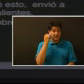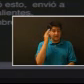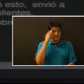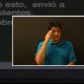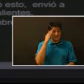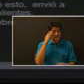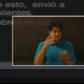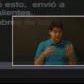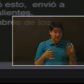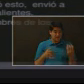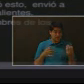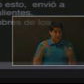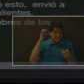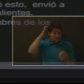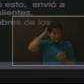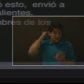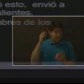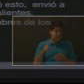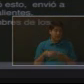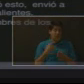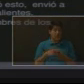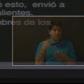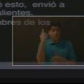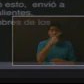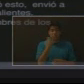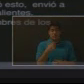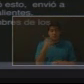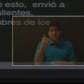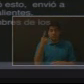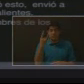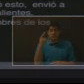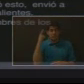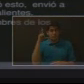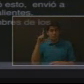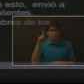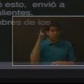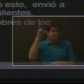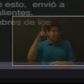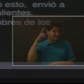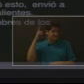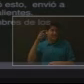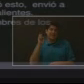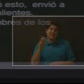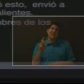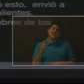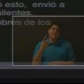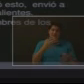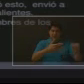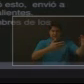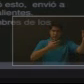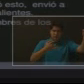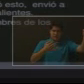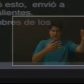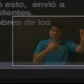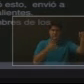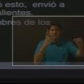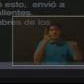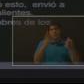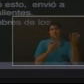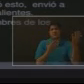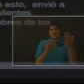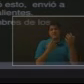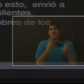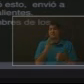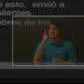Saúl viene y le agarra la locura y que necesita que le toquen el arpa. Entonces uno de los criados le dice,